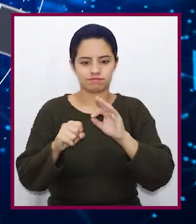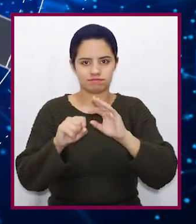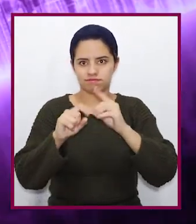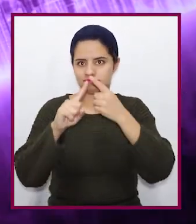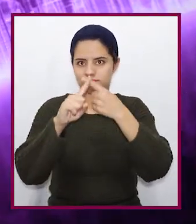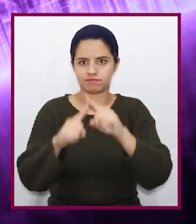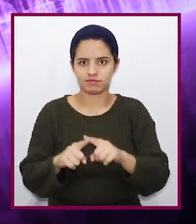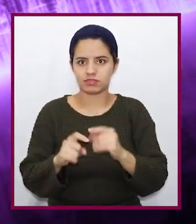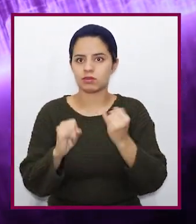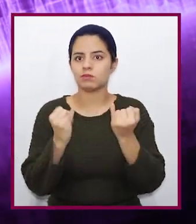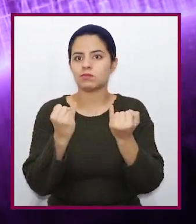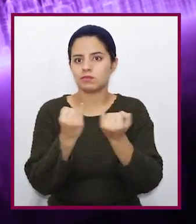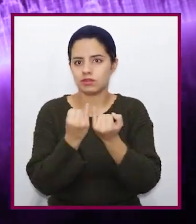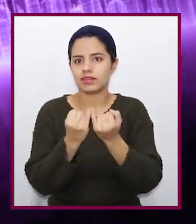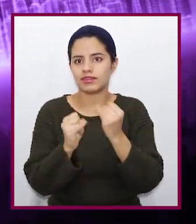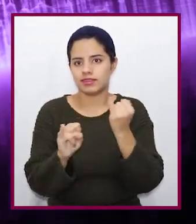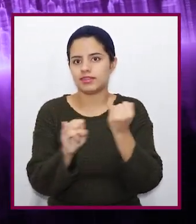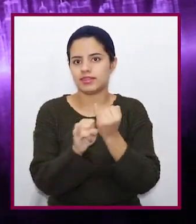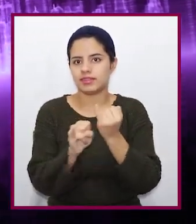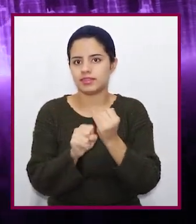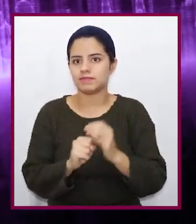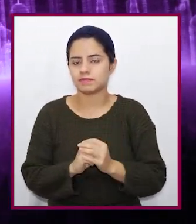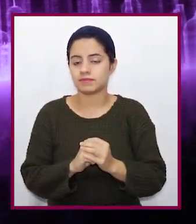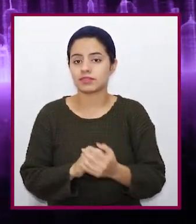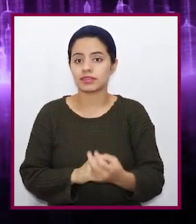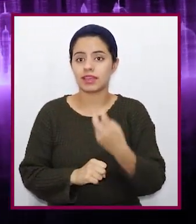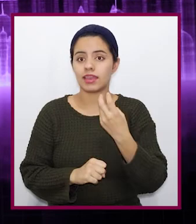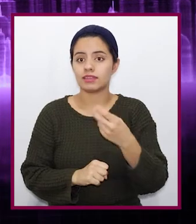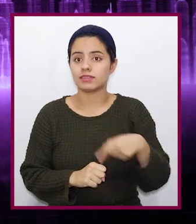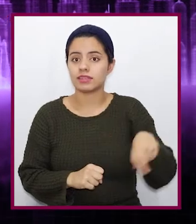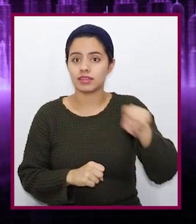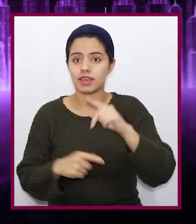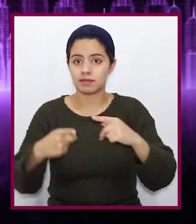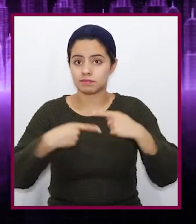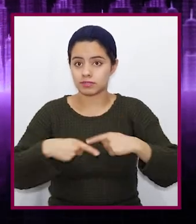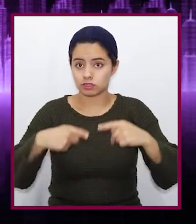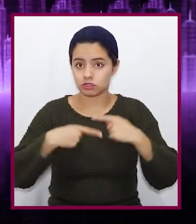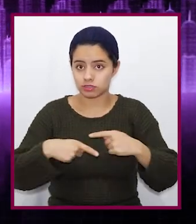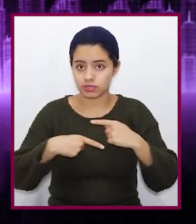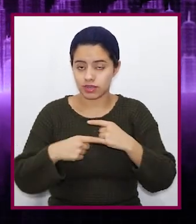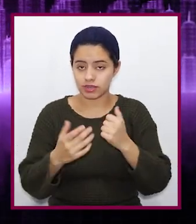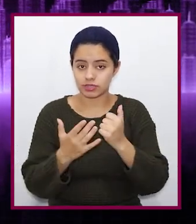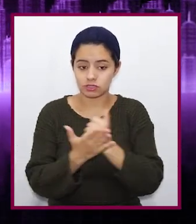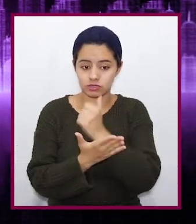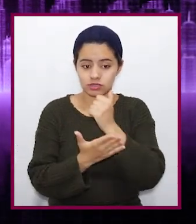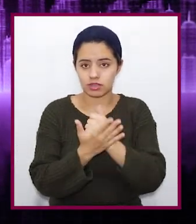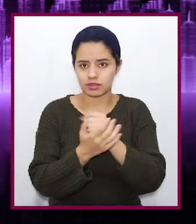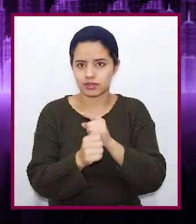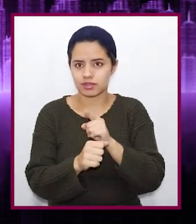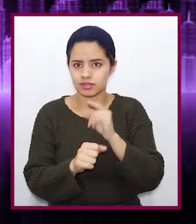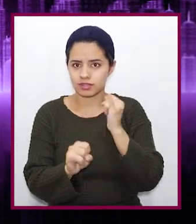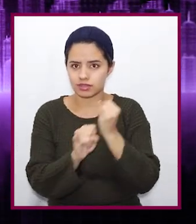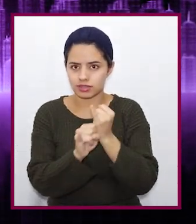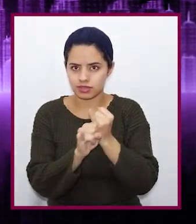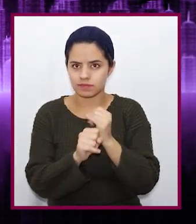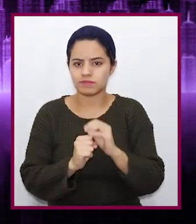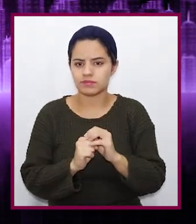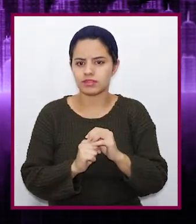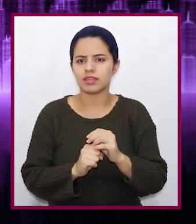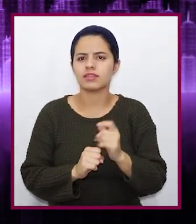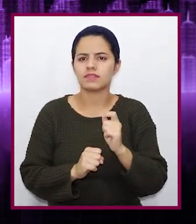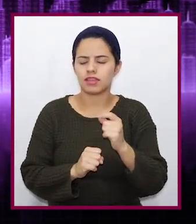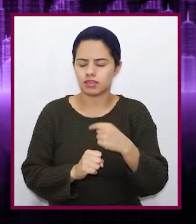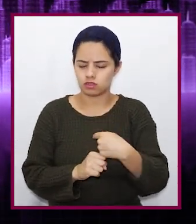redes sociales. La ciudadanía digital nació con la intención de educar a los usuarios de Internet, desde la sensibilidad,